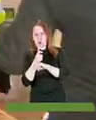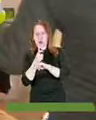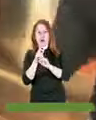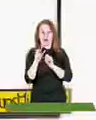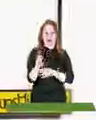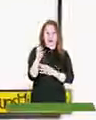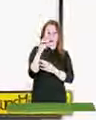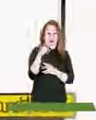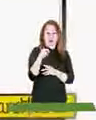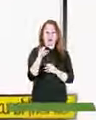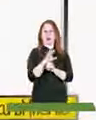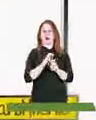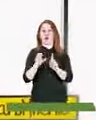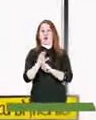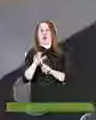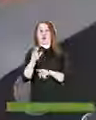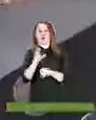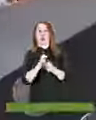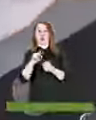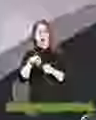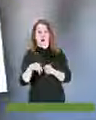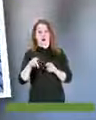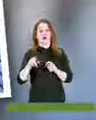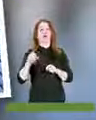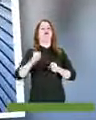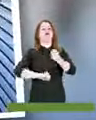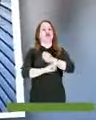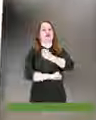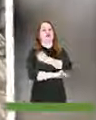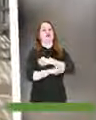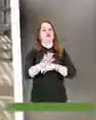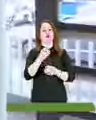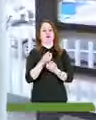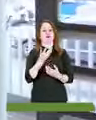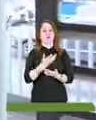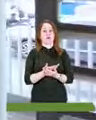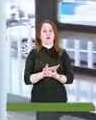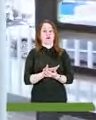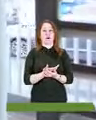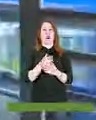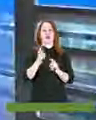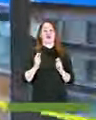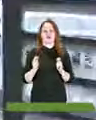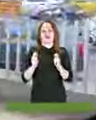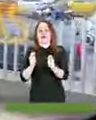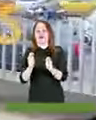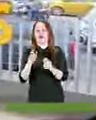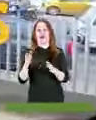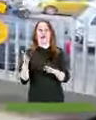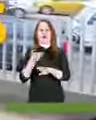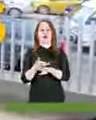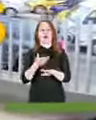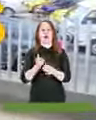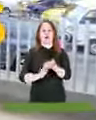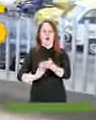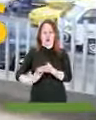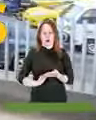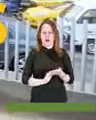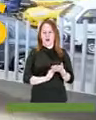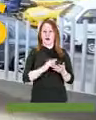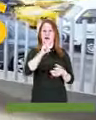fiscalización, cultura ciudadana y fortalecimiento de la infraestructura. Se adjudicó la licitación para la implementación y mantenimiento